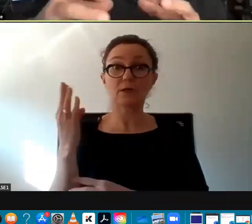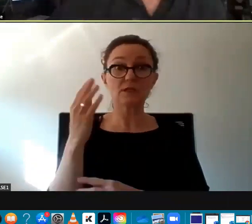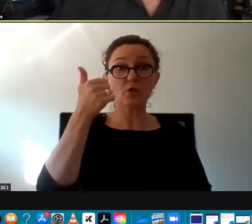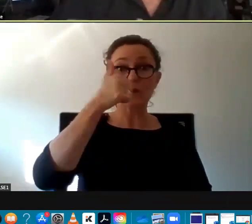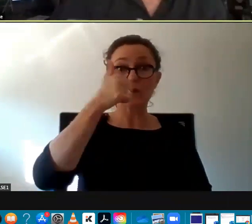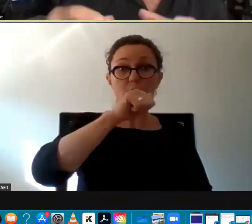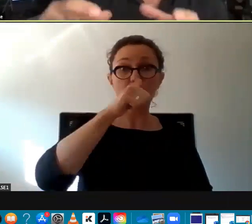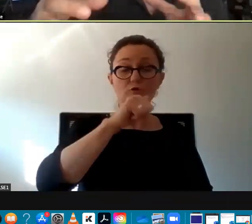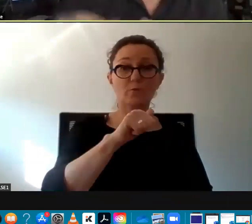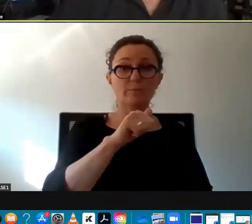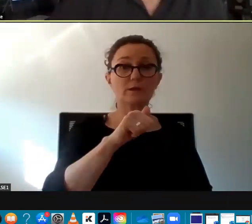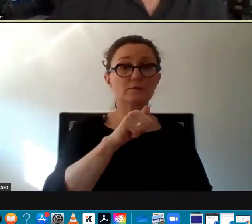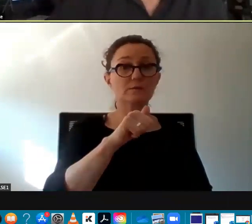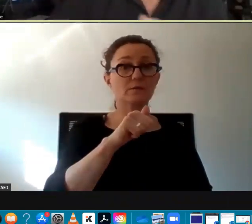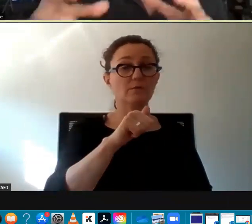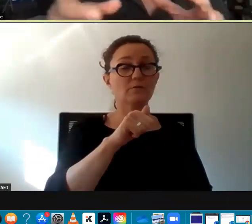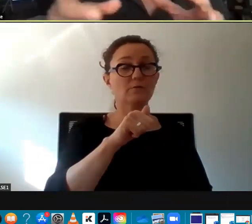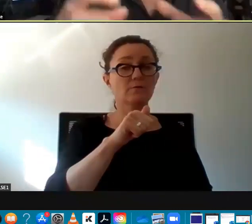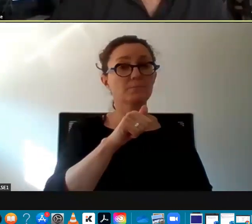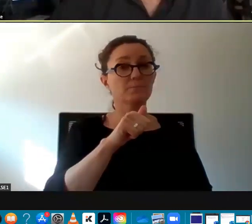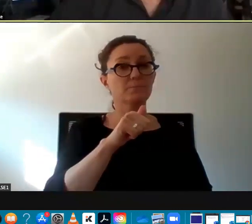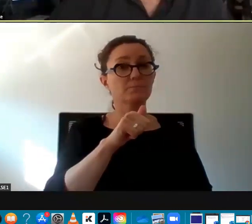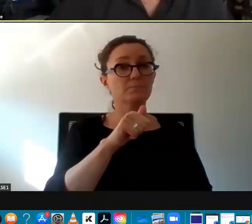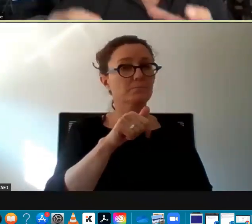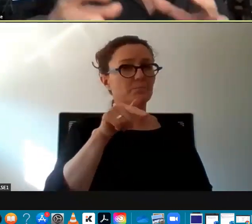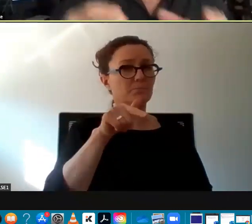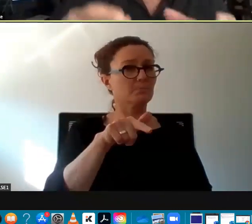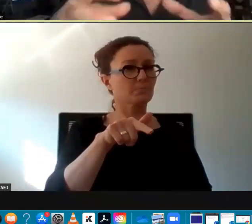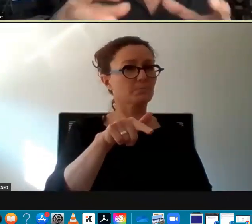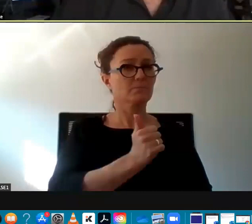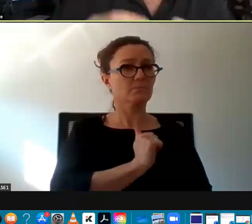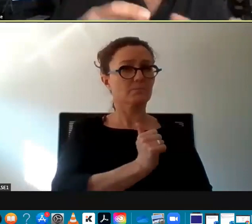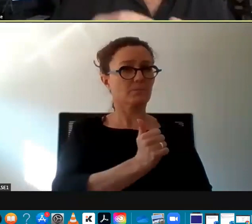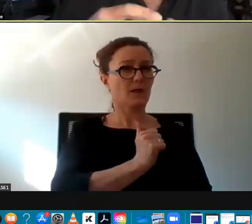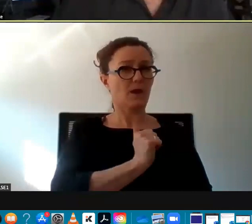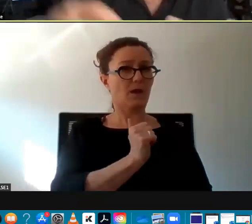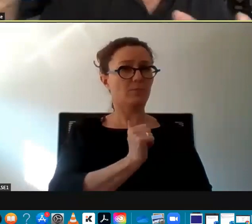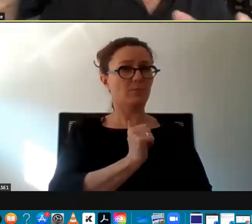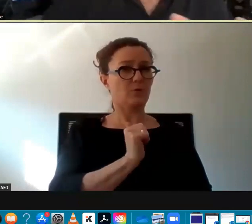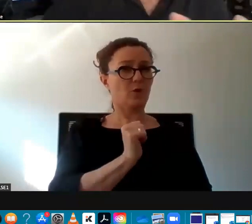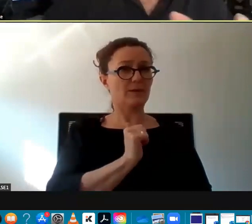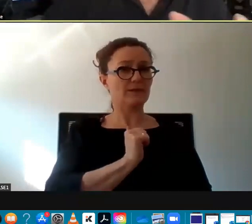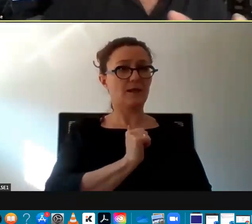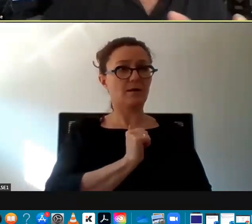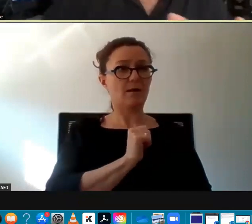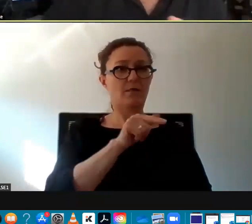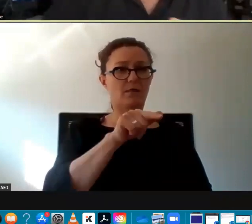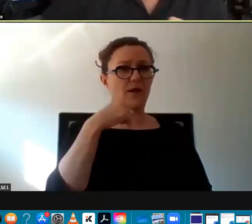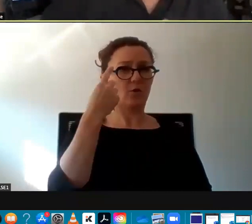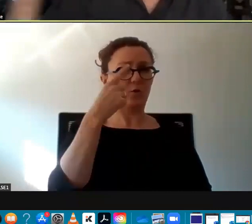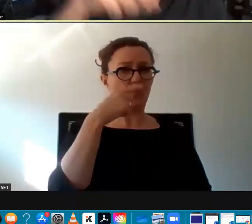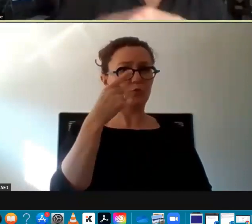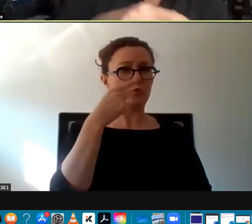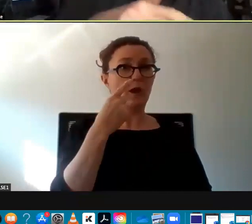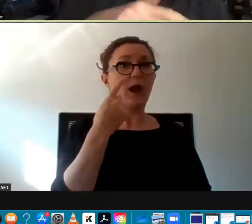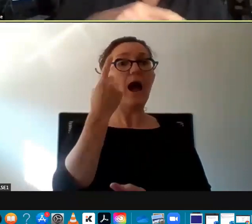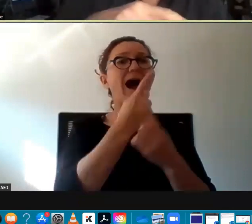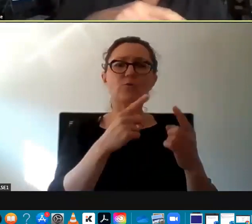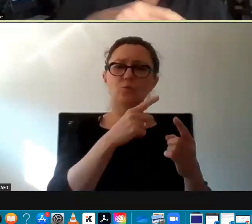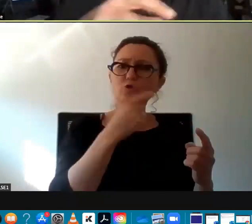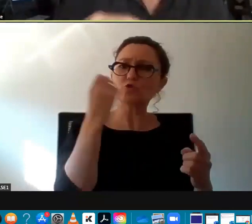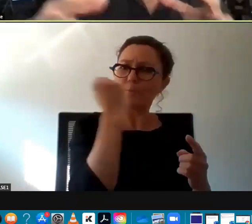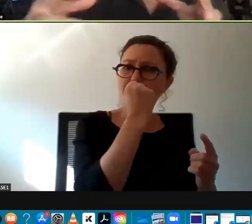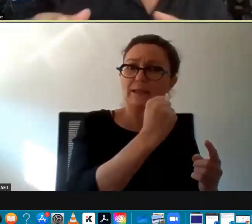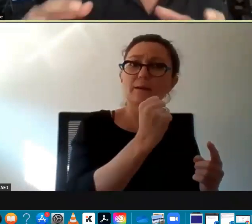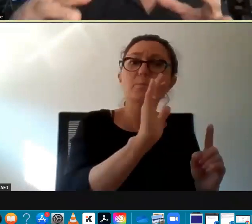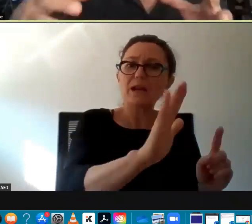no estuvieran participando de los beneficios de una construcción cultural que lleva a unos pocos a matar, pero que privilegia a